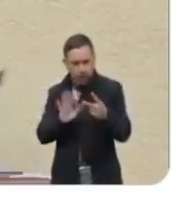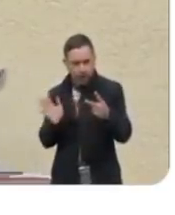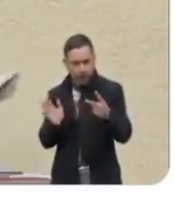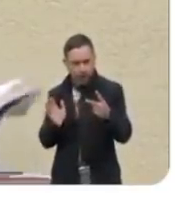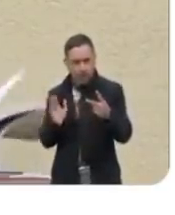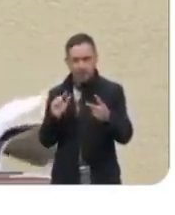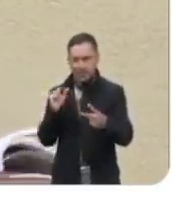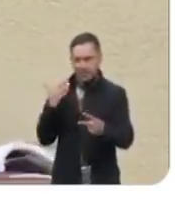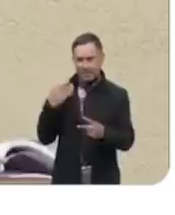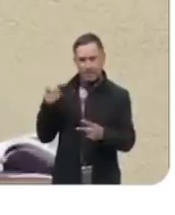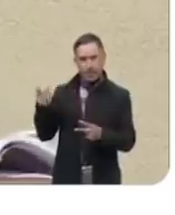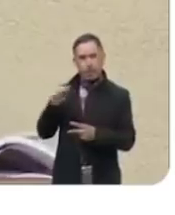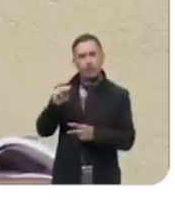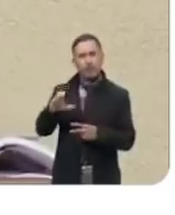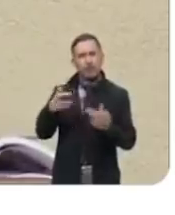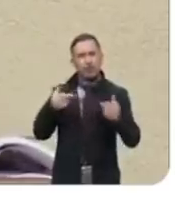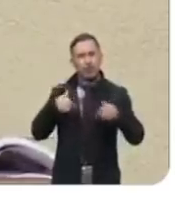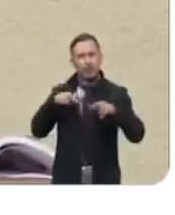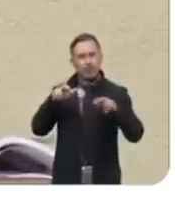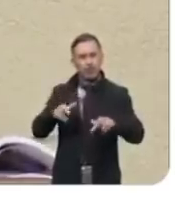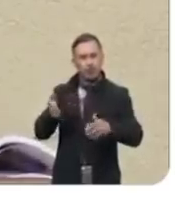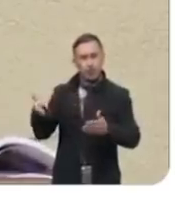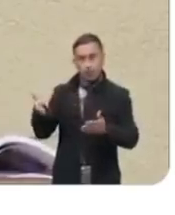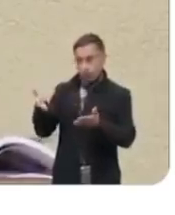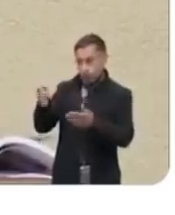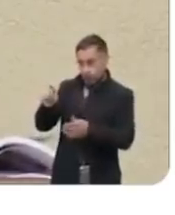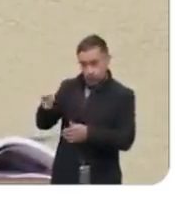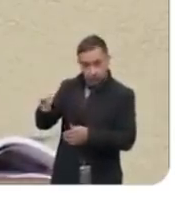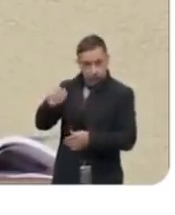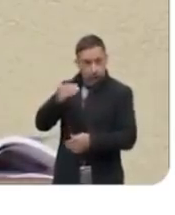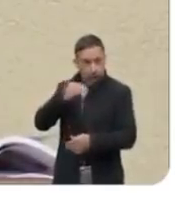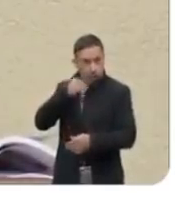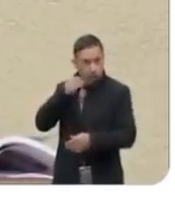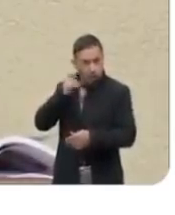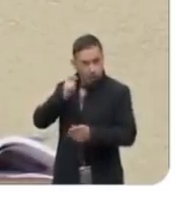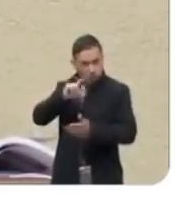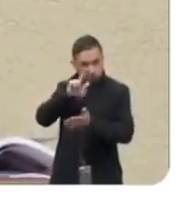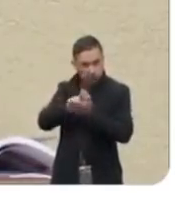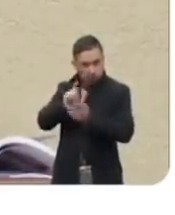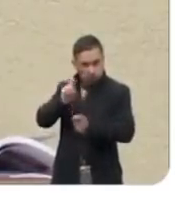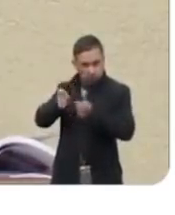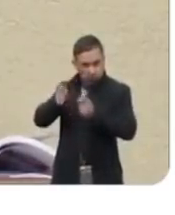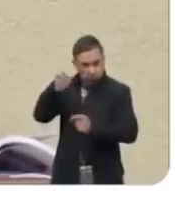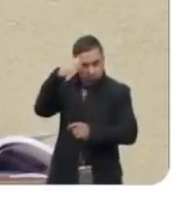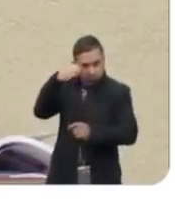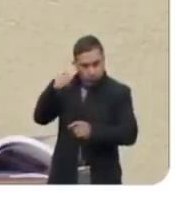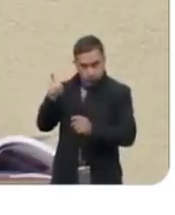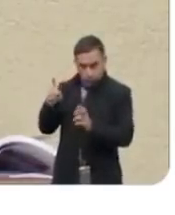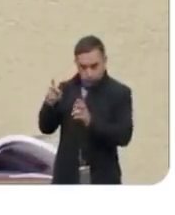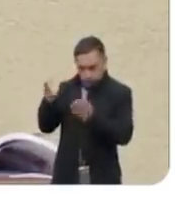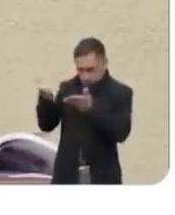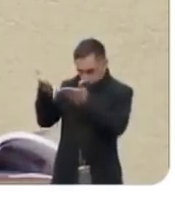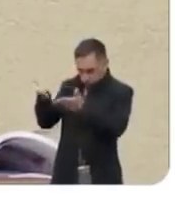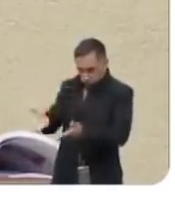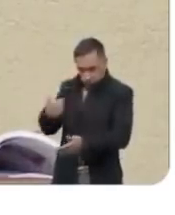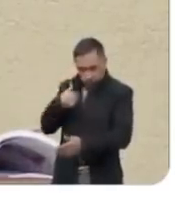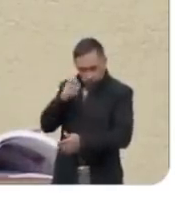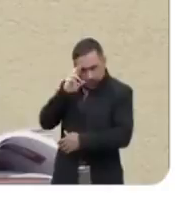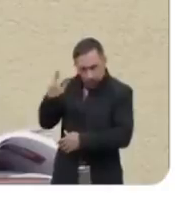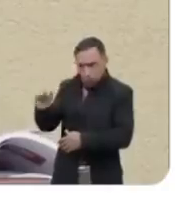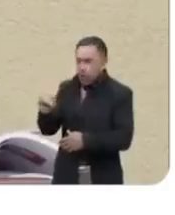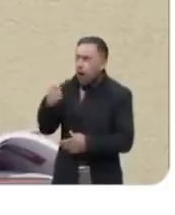de movimiento dadá no distinguido y fino jurista al que respeto en su sentido jurídico donde estaba la base